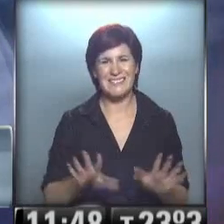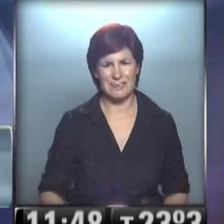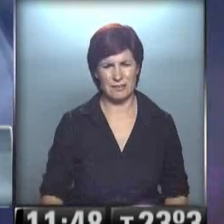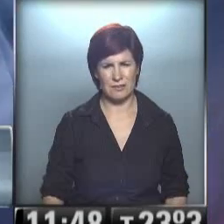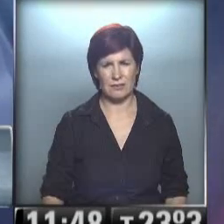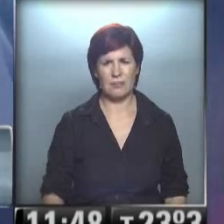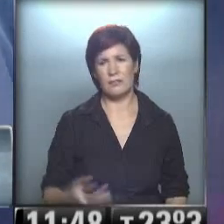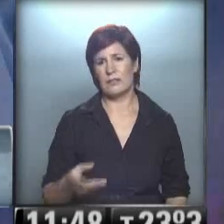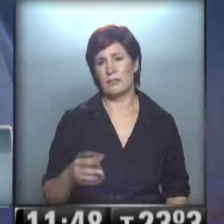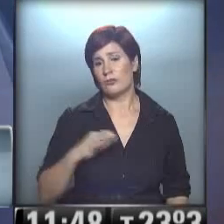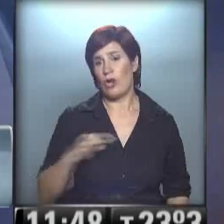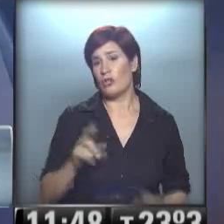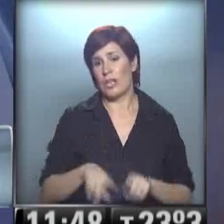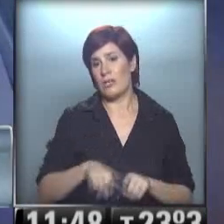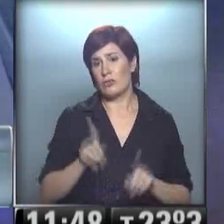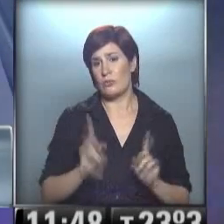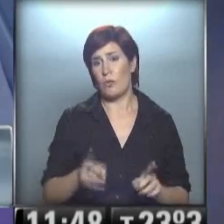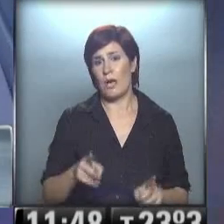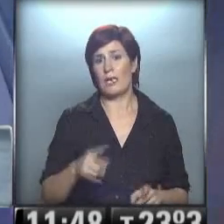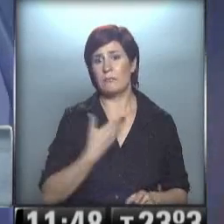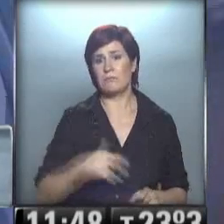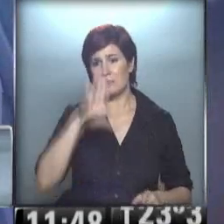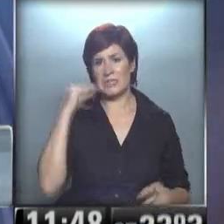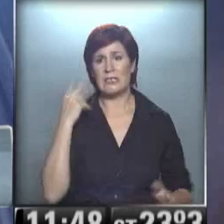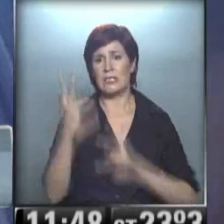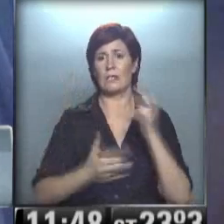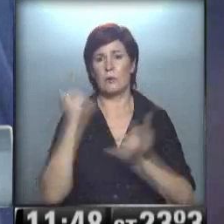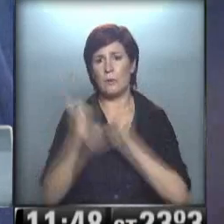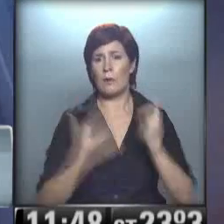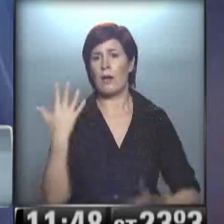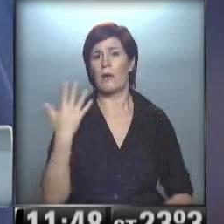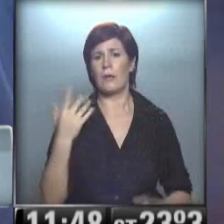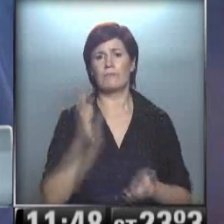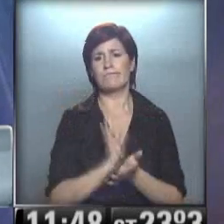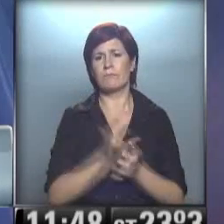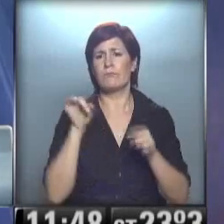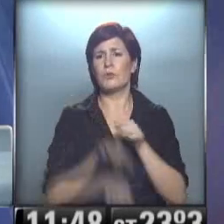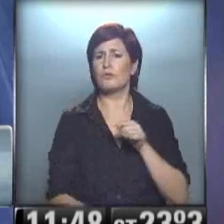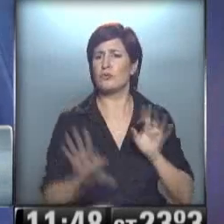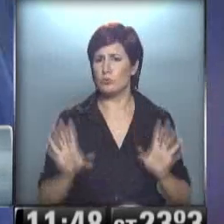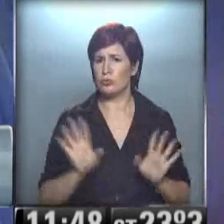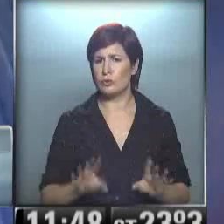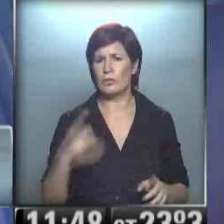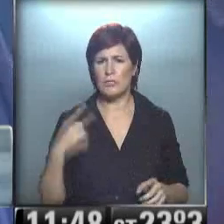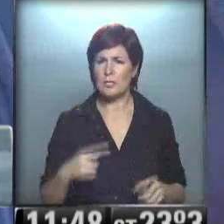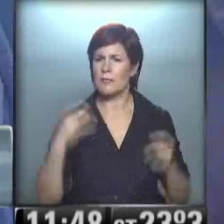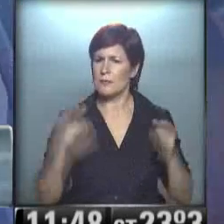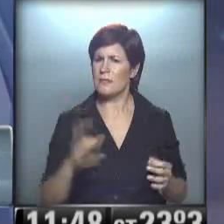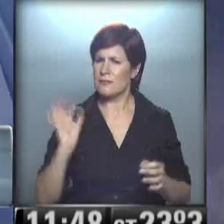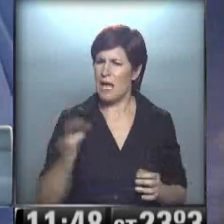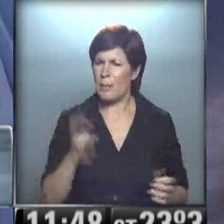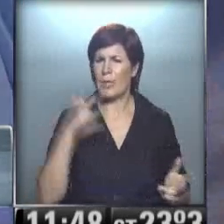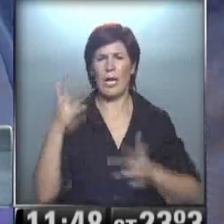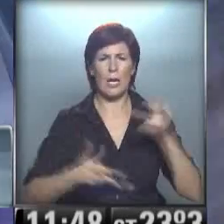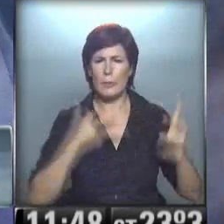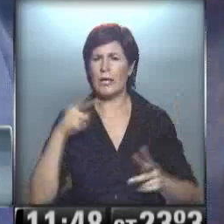los años, pero por supuesto un discurso con la profundidad que caracteriza a la Presidenta, con esa intensidad, con esa capacidad, con el